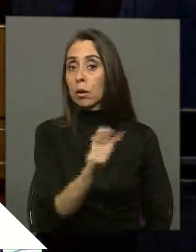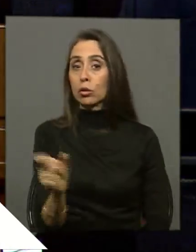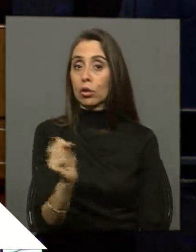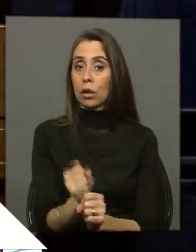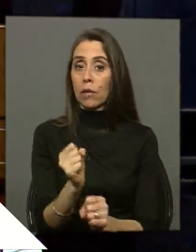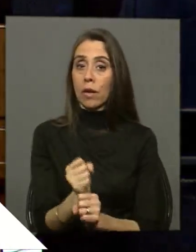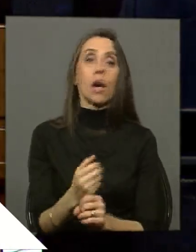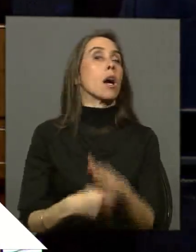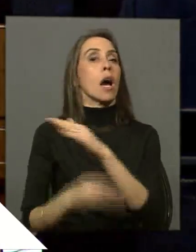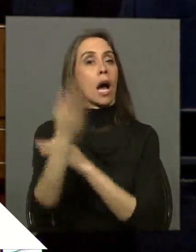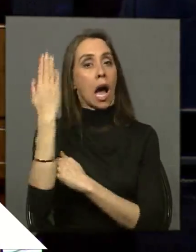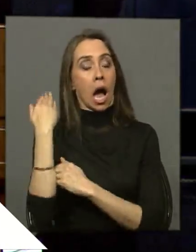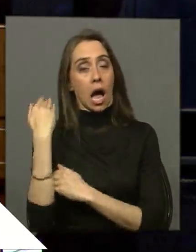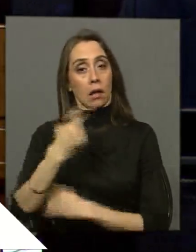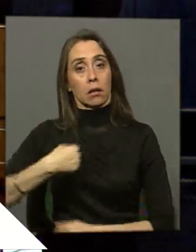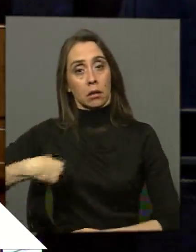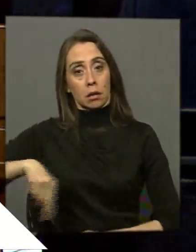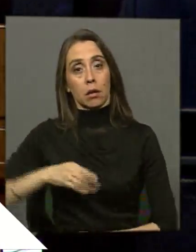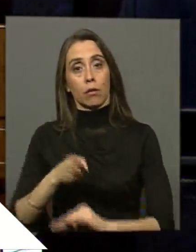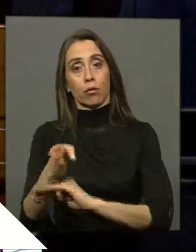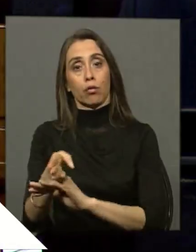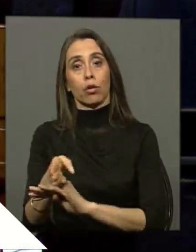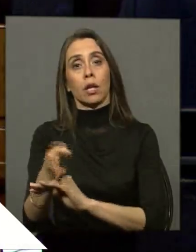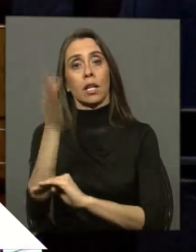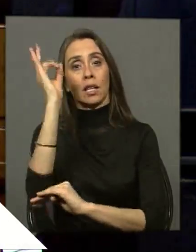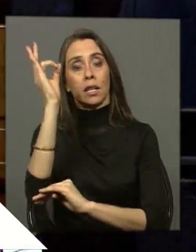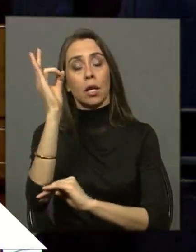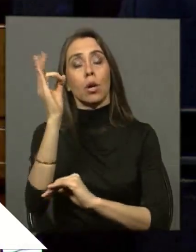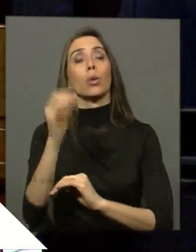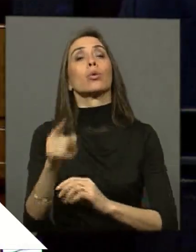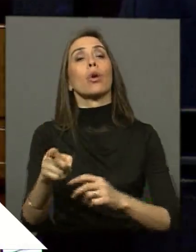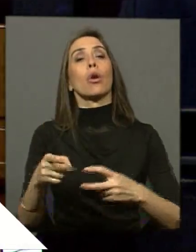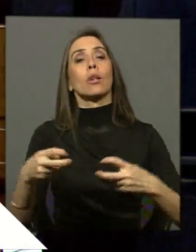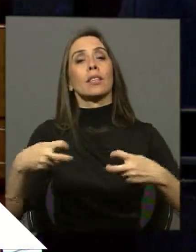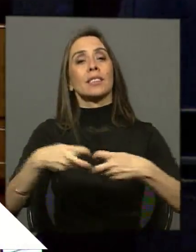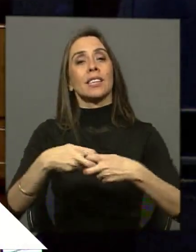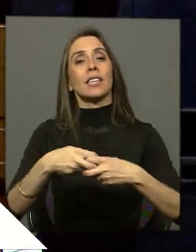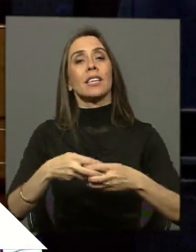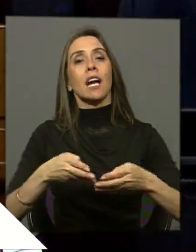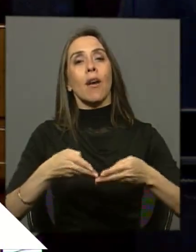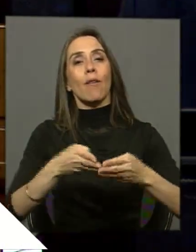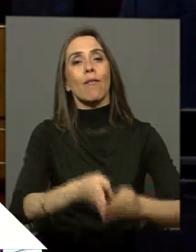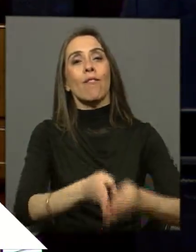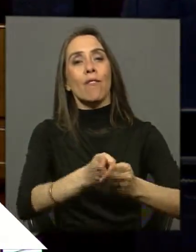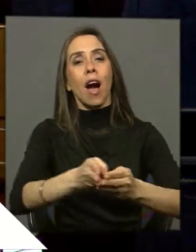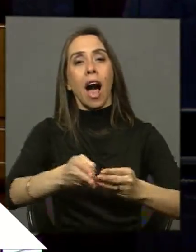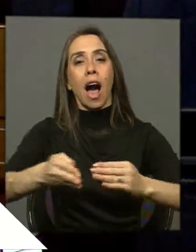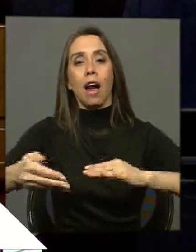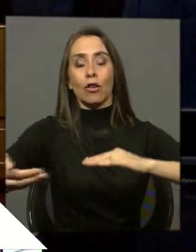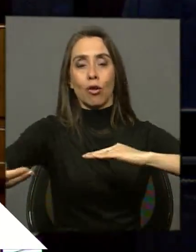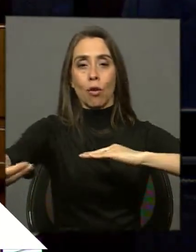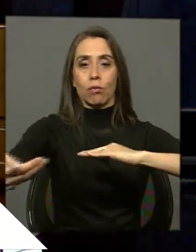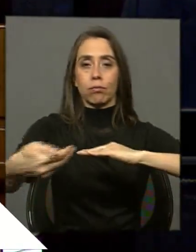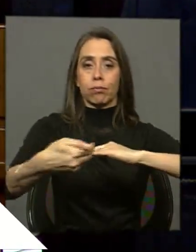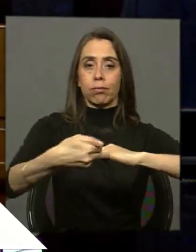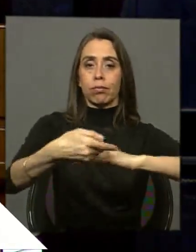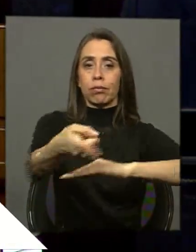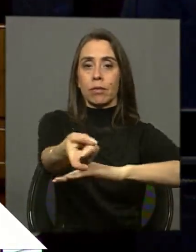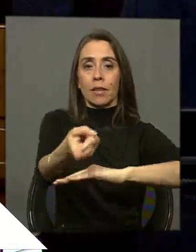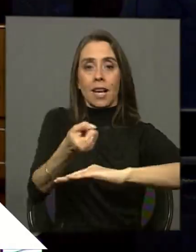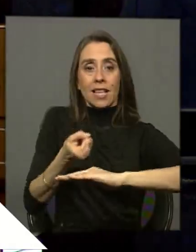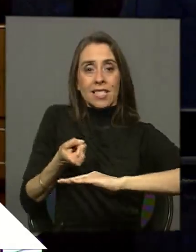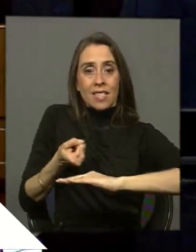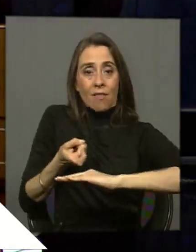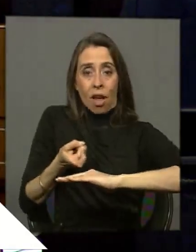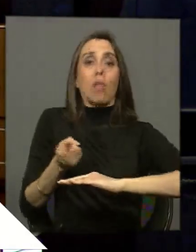tiempo atrás nos reuníamos con un grupo de sindicatos de estibadores en la región de Aysén y nos planteaban situaciones también que le afectan en ese sentido.